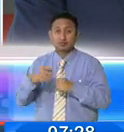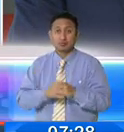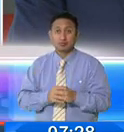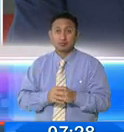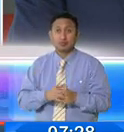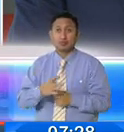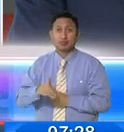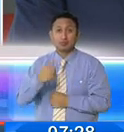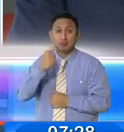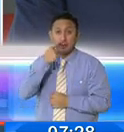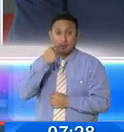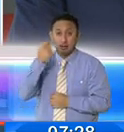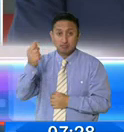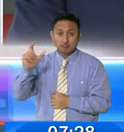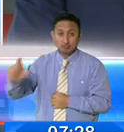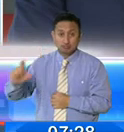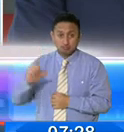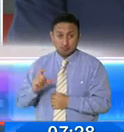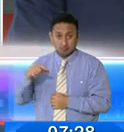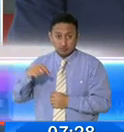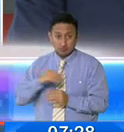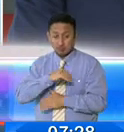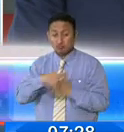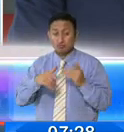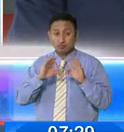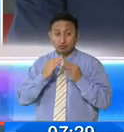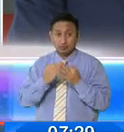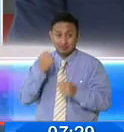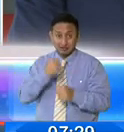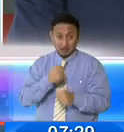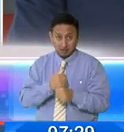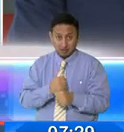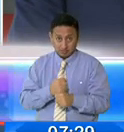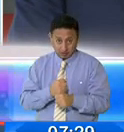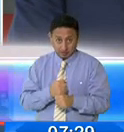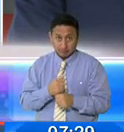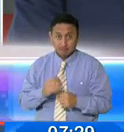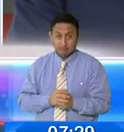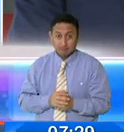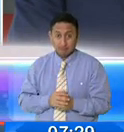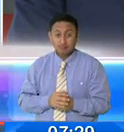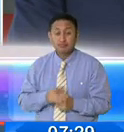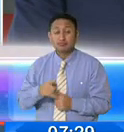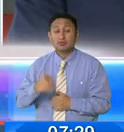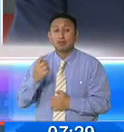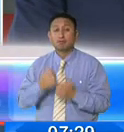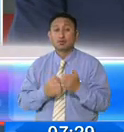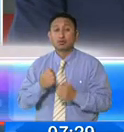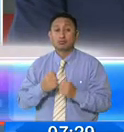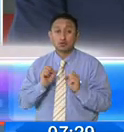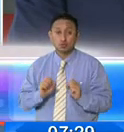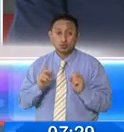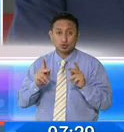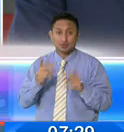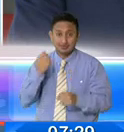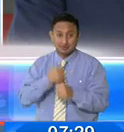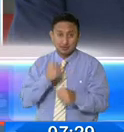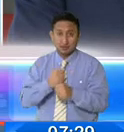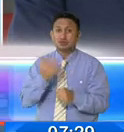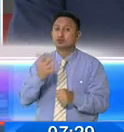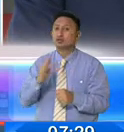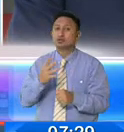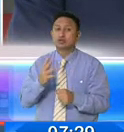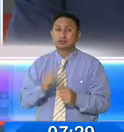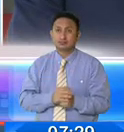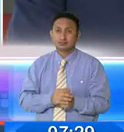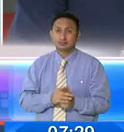recibe los ingresos a pesar de que toda la familia trabaja, y además por estos problemas de falta de oportunidades que son